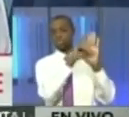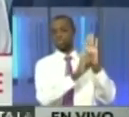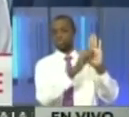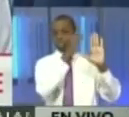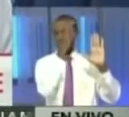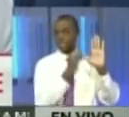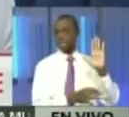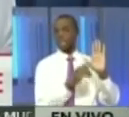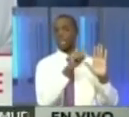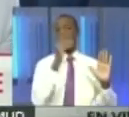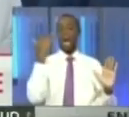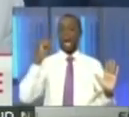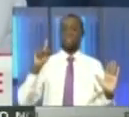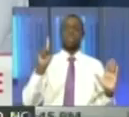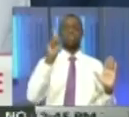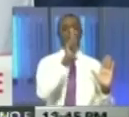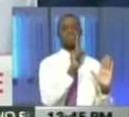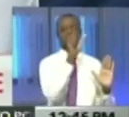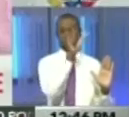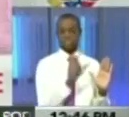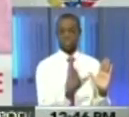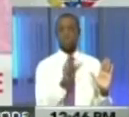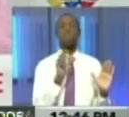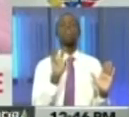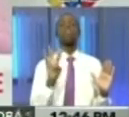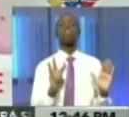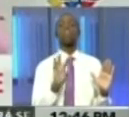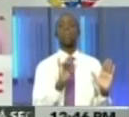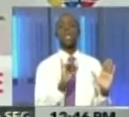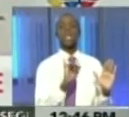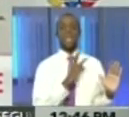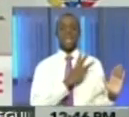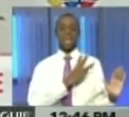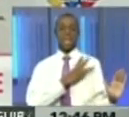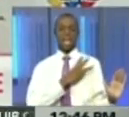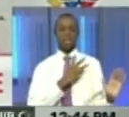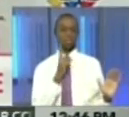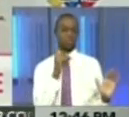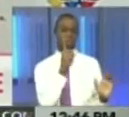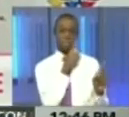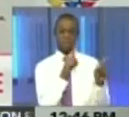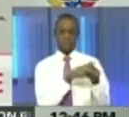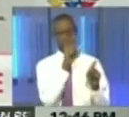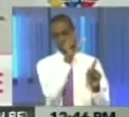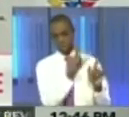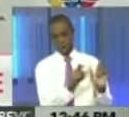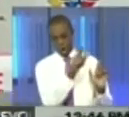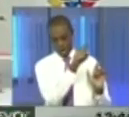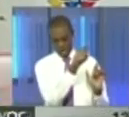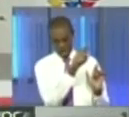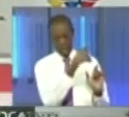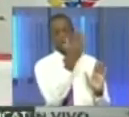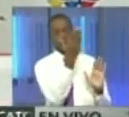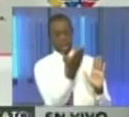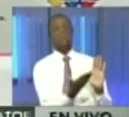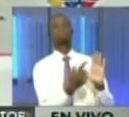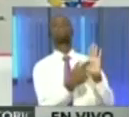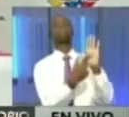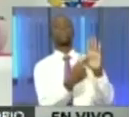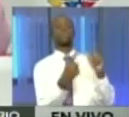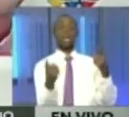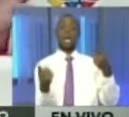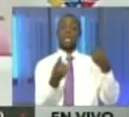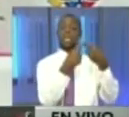por el constituyente William Lara. Allí se tocaron en esa comisión diferentes temas. Uno fue sobre la